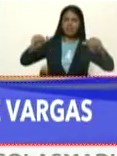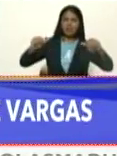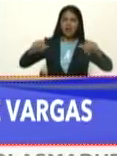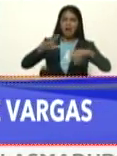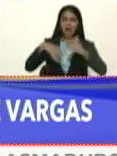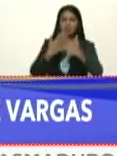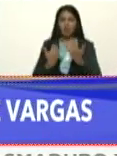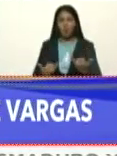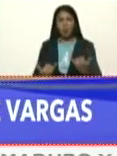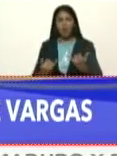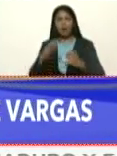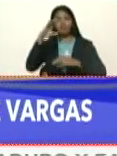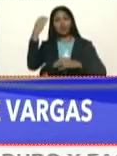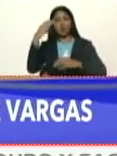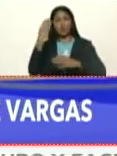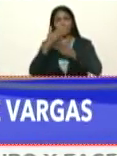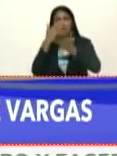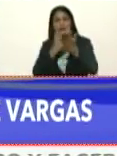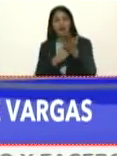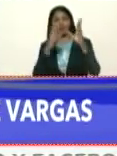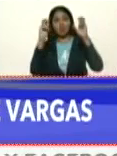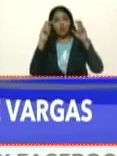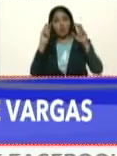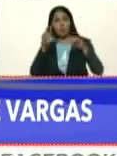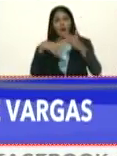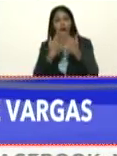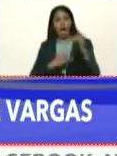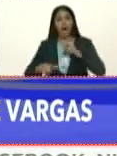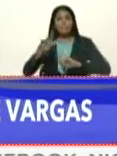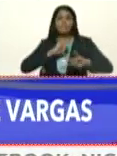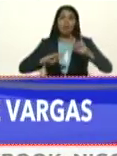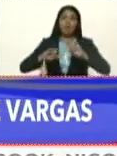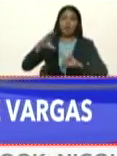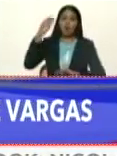Nueva Granada, lo que hoy es nuestra hermana Colombia.